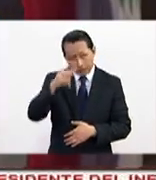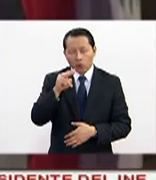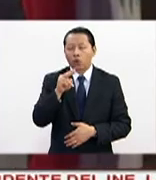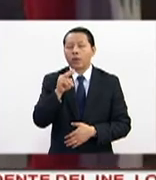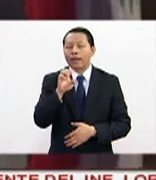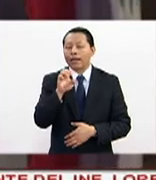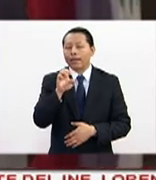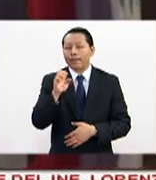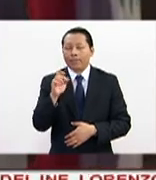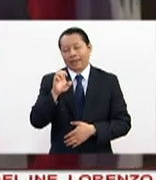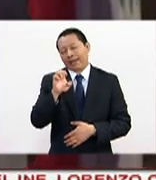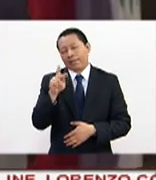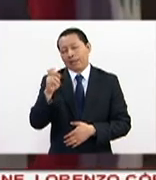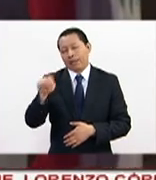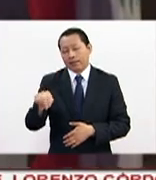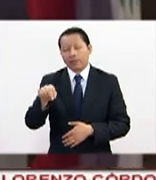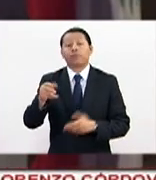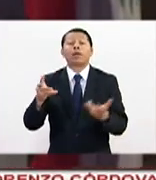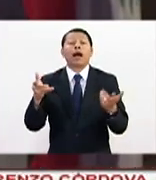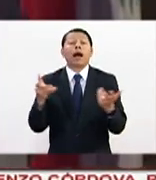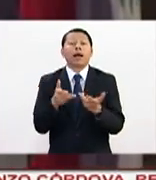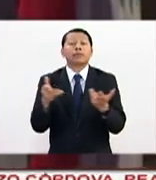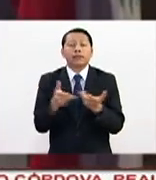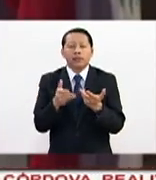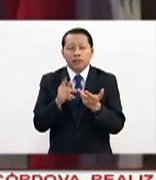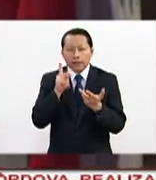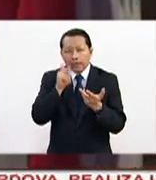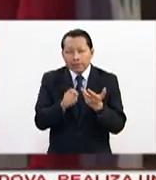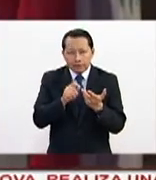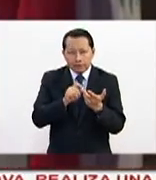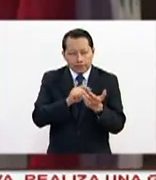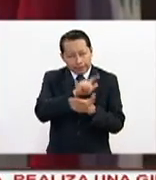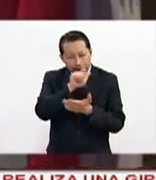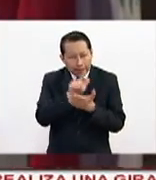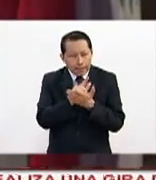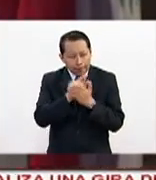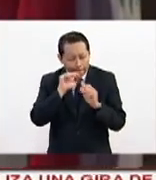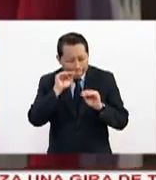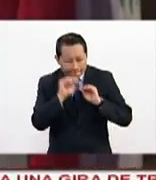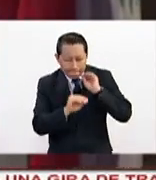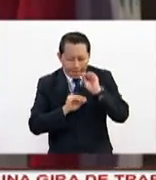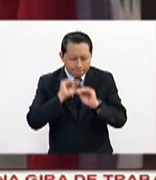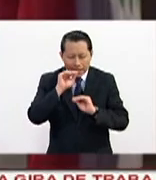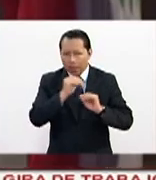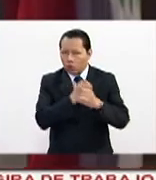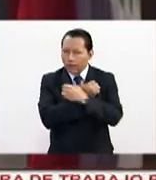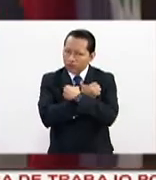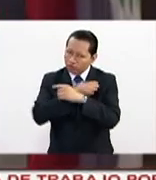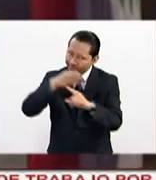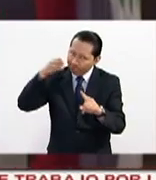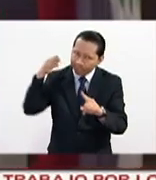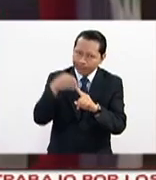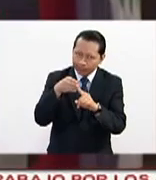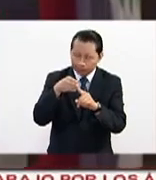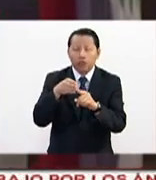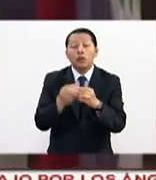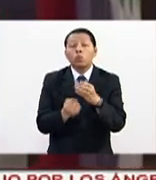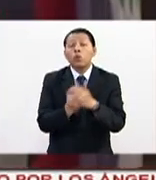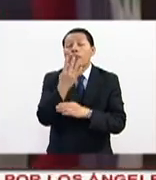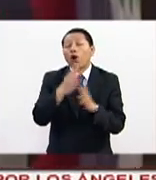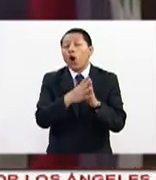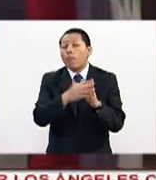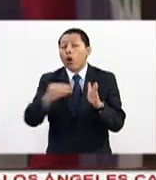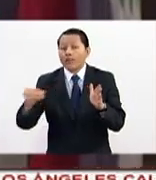Nieto, inició una profunda reforma y transformación educativa. El nuevo modelo educativo